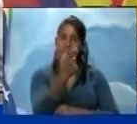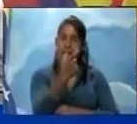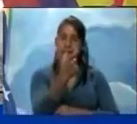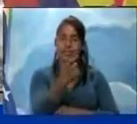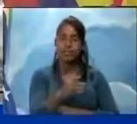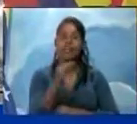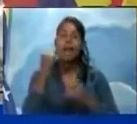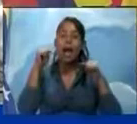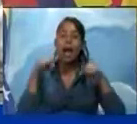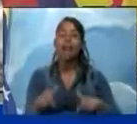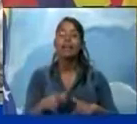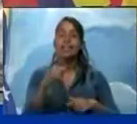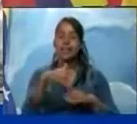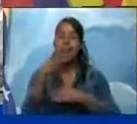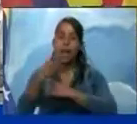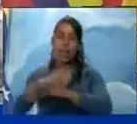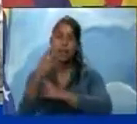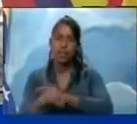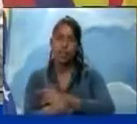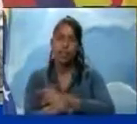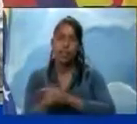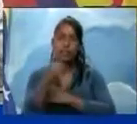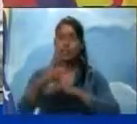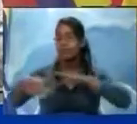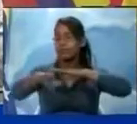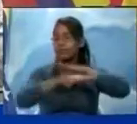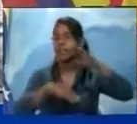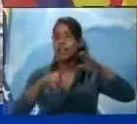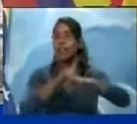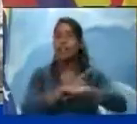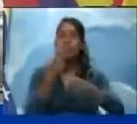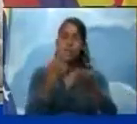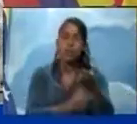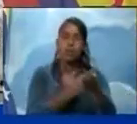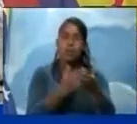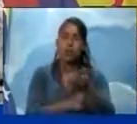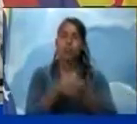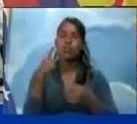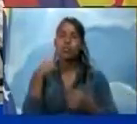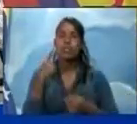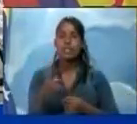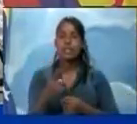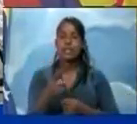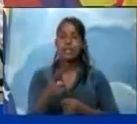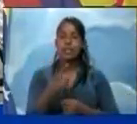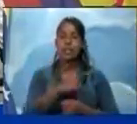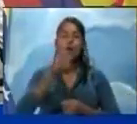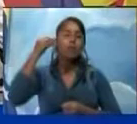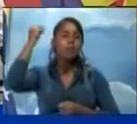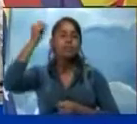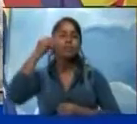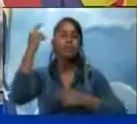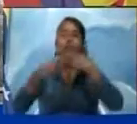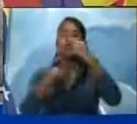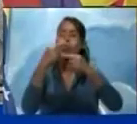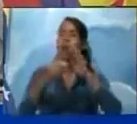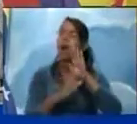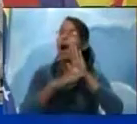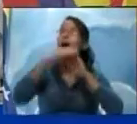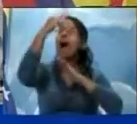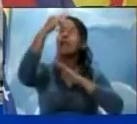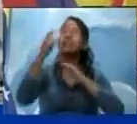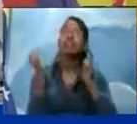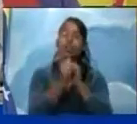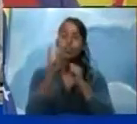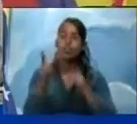www.obraluzdelmundo.org. Aquí a la derecha, debajo del hermano Puerta, que dice pensando en voz alta con el hermano Puerta,